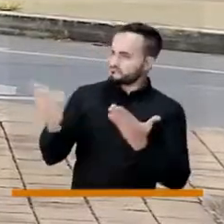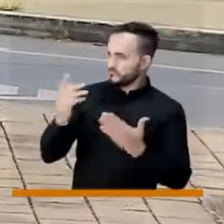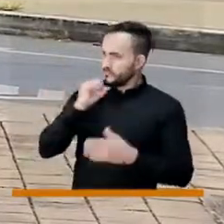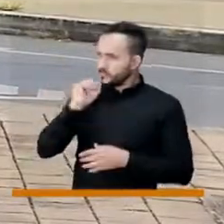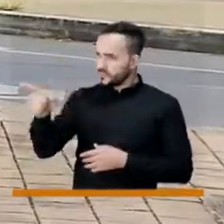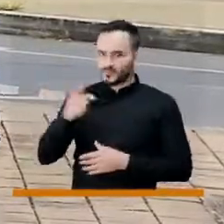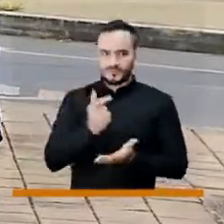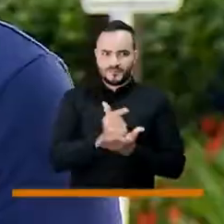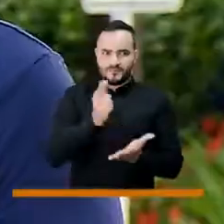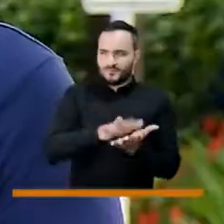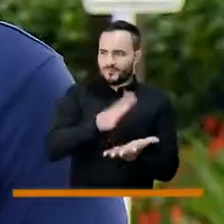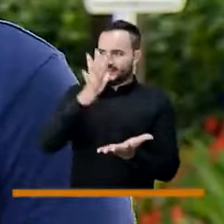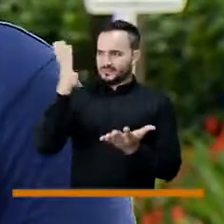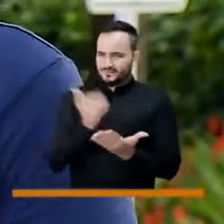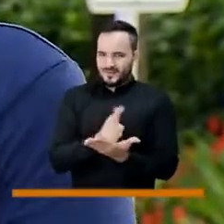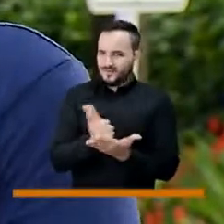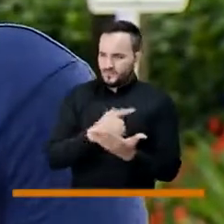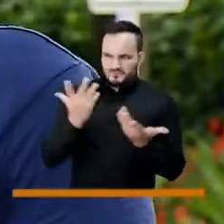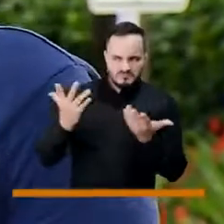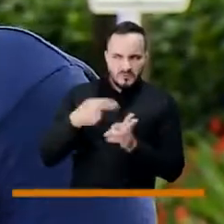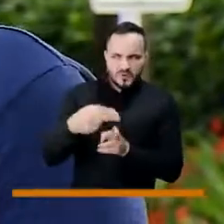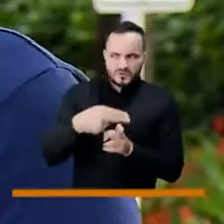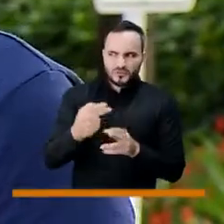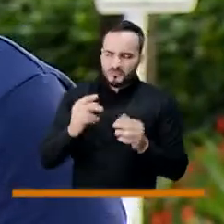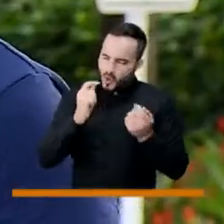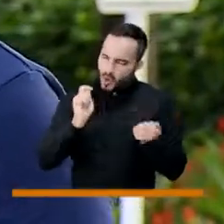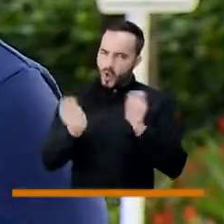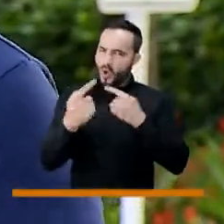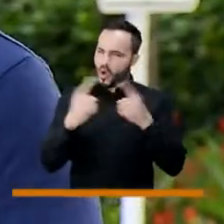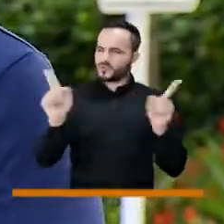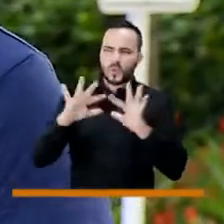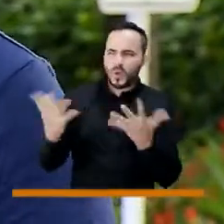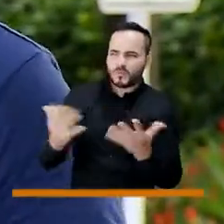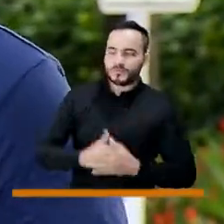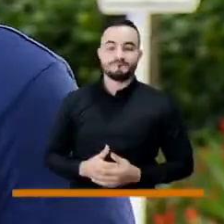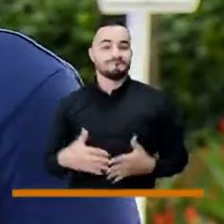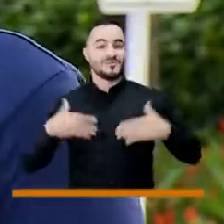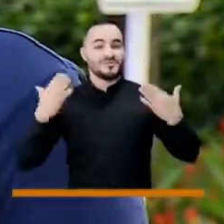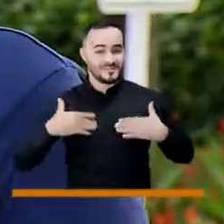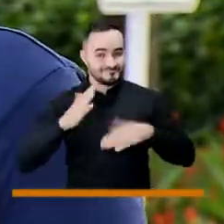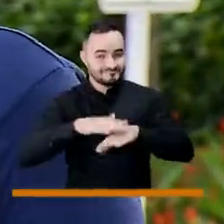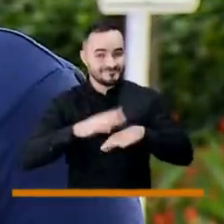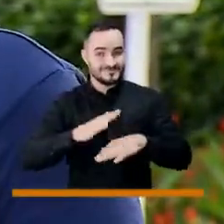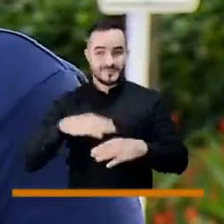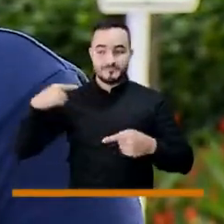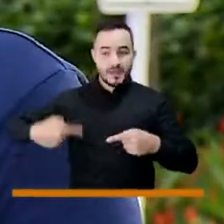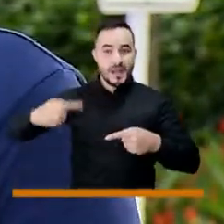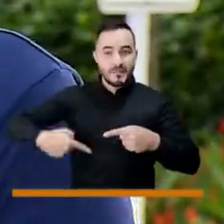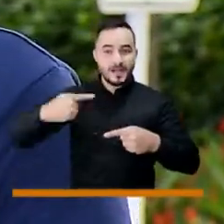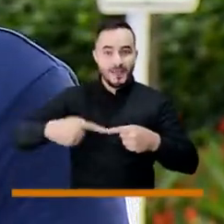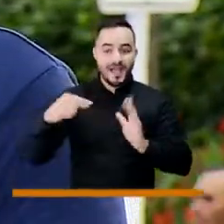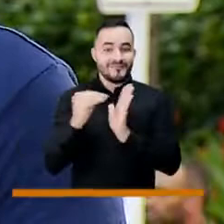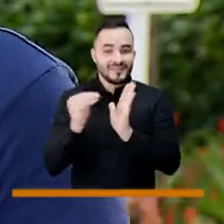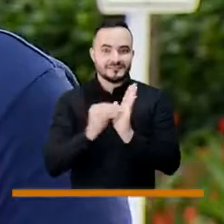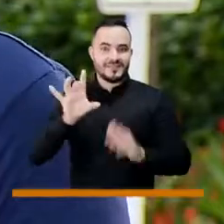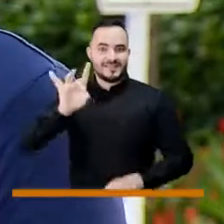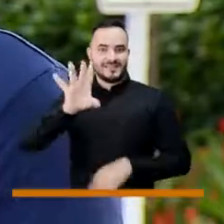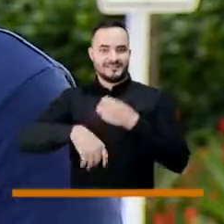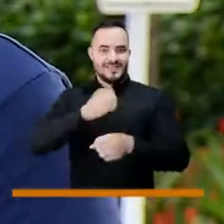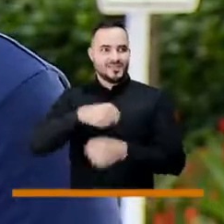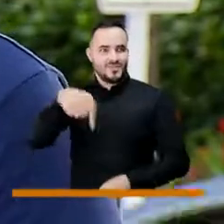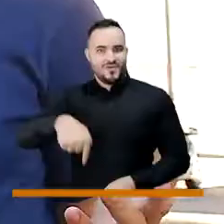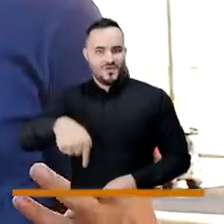Fiesta del Libro en Medellín? Estamos muy contentos, la Fiesta del Libro de la Cultura de Medellín cumple 15 años y bueno, vamos a celebrarlo otra